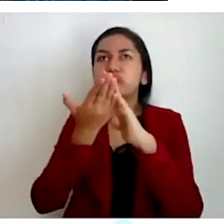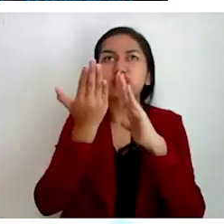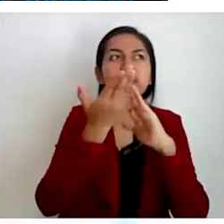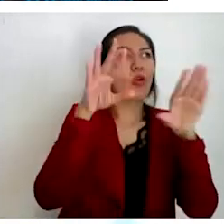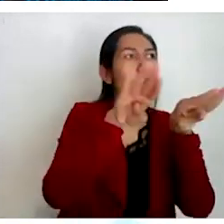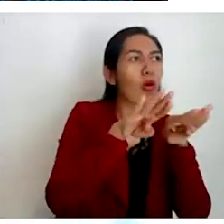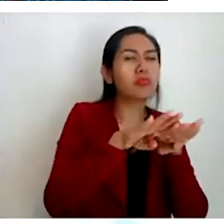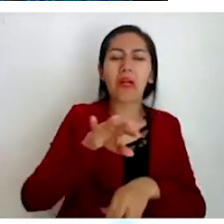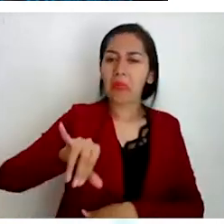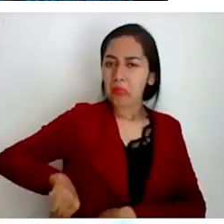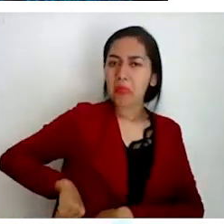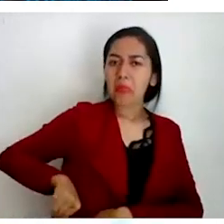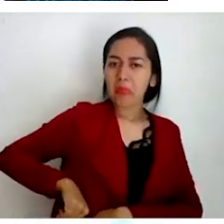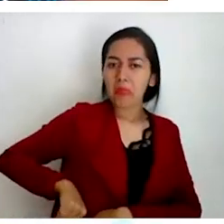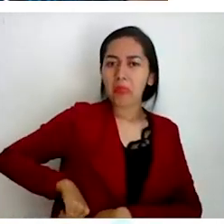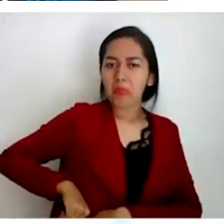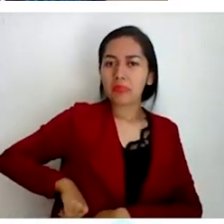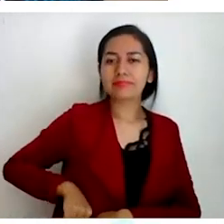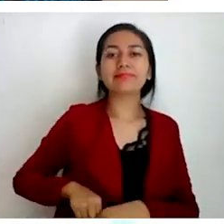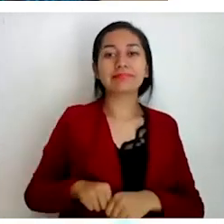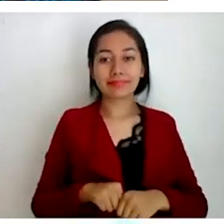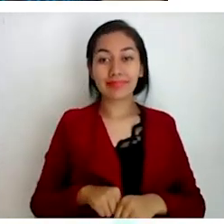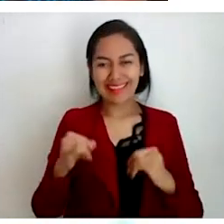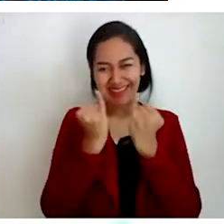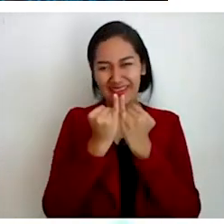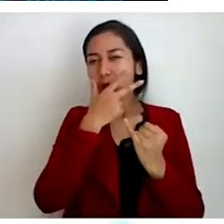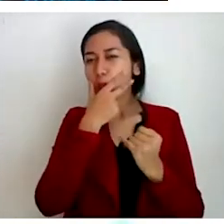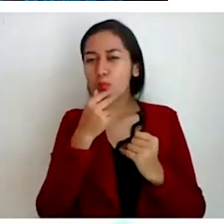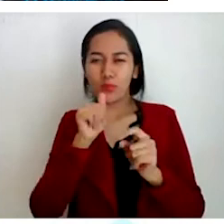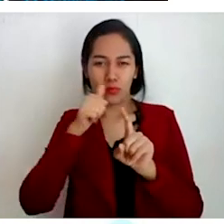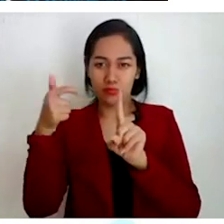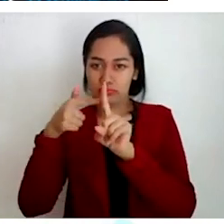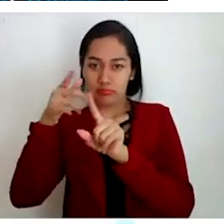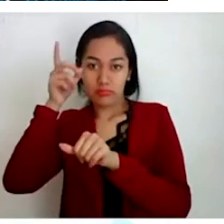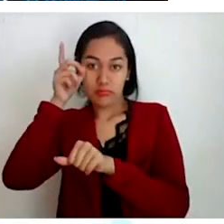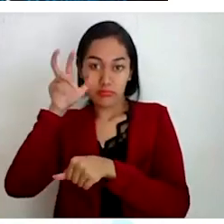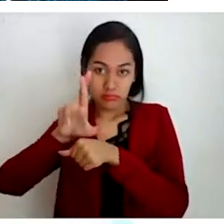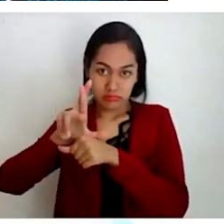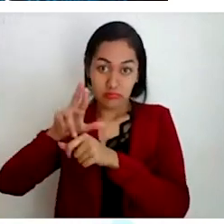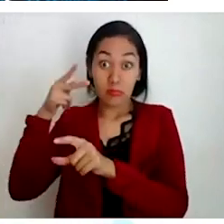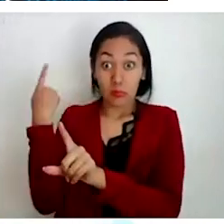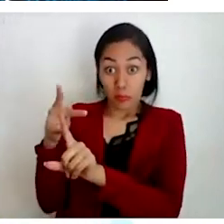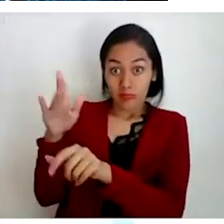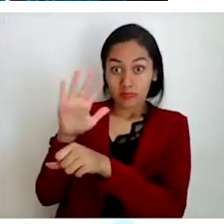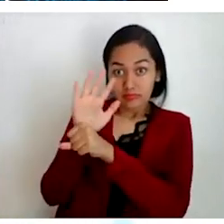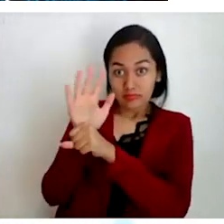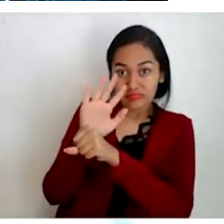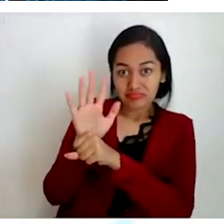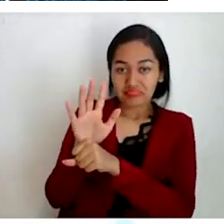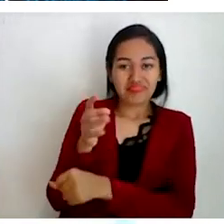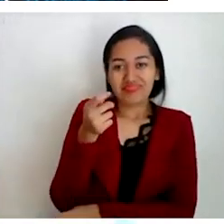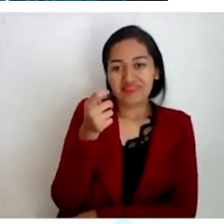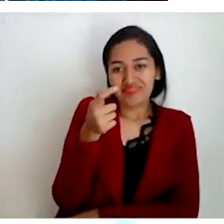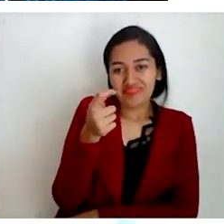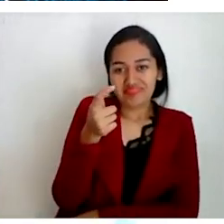Y sobre Hitchcock, sí, otro director, gran director, que desafortunadamente sus películas son pocas las que podemos ver en línea.